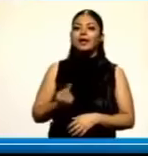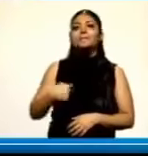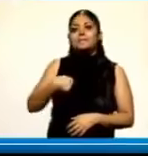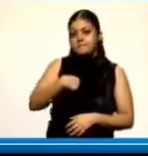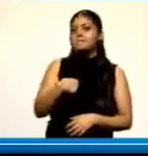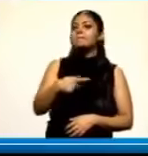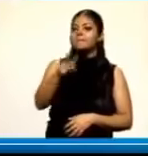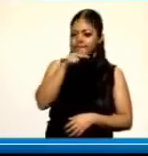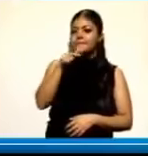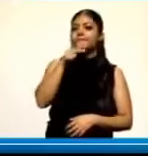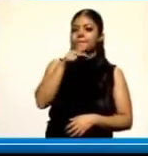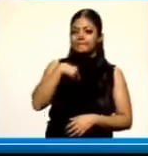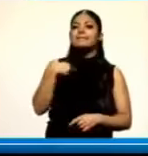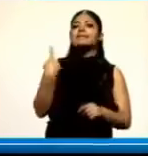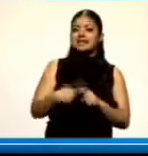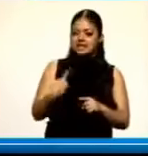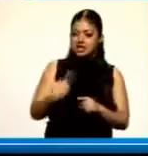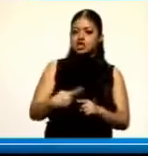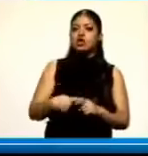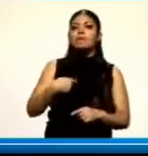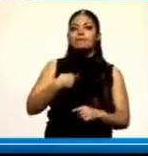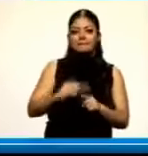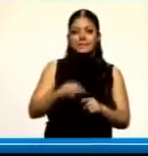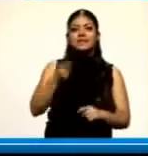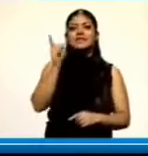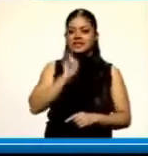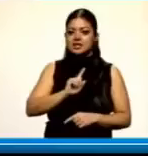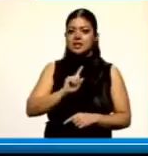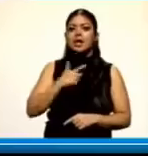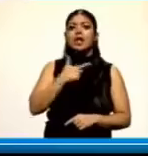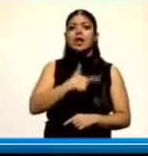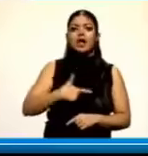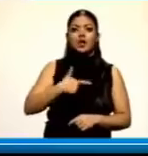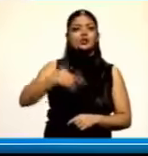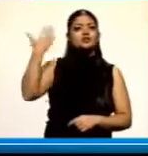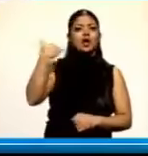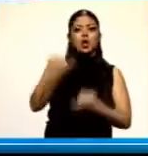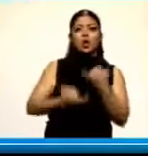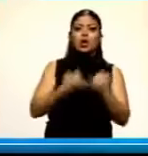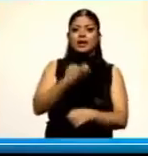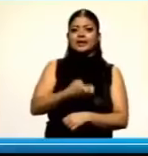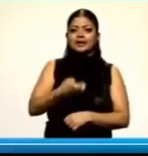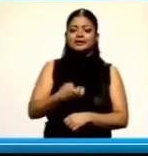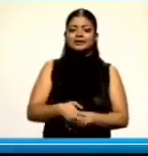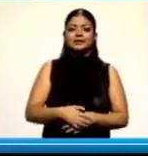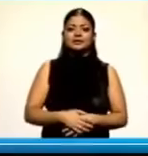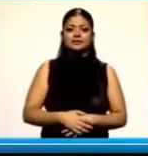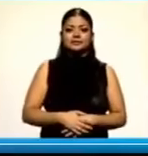papá, mis tíos y mis tías les gustaron estos juguetes.